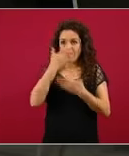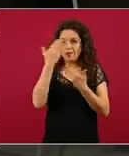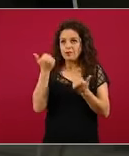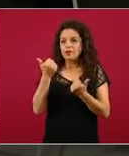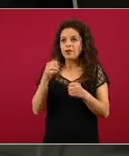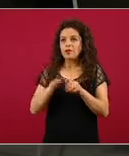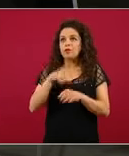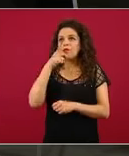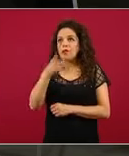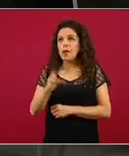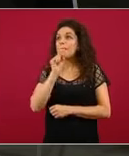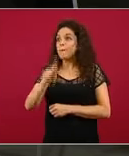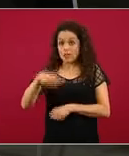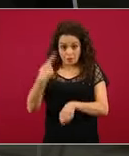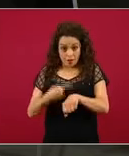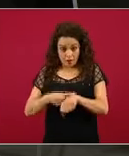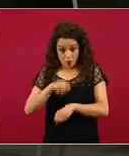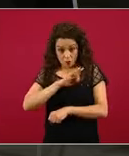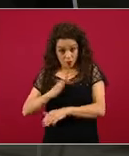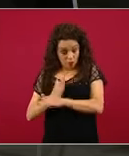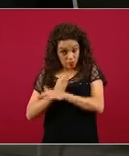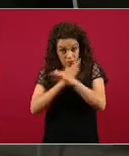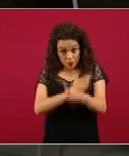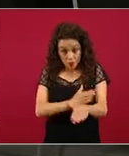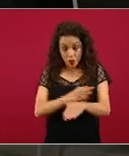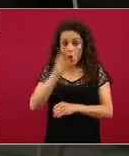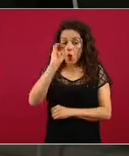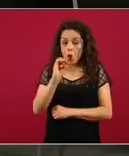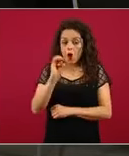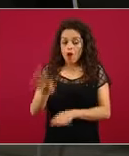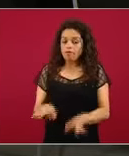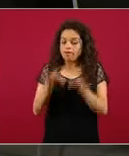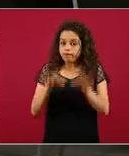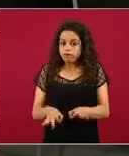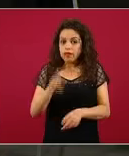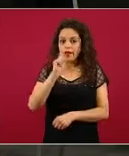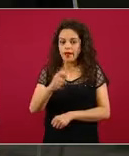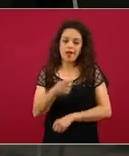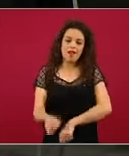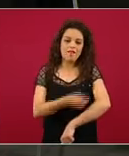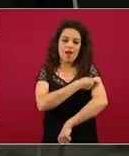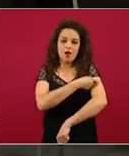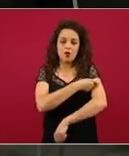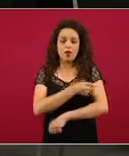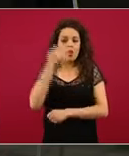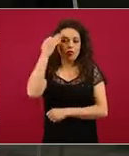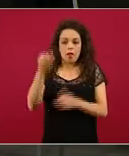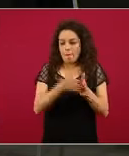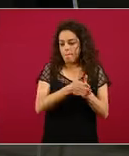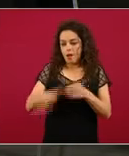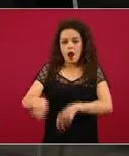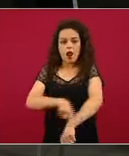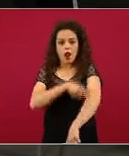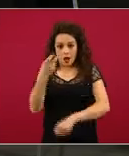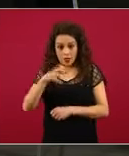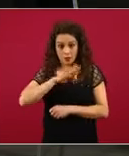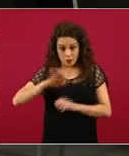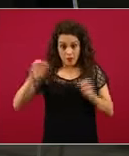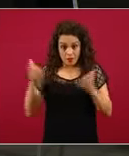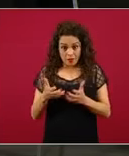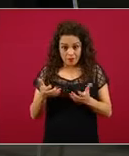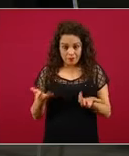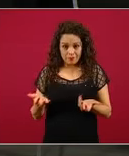tal, que te pudiera proteger estos anticuerpos, o la efectividad de la vacuna a largo plazo? ¿Esto se puede lograr? No